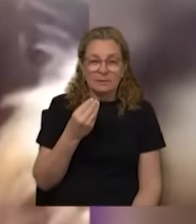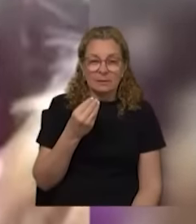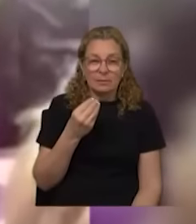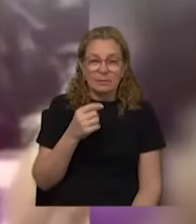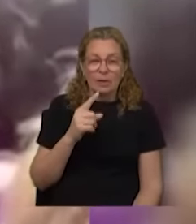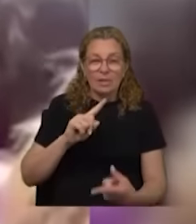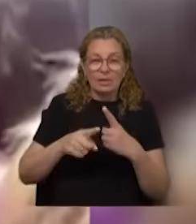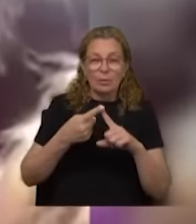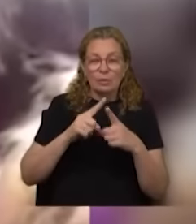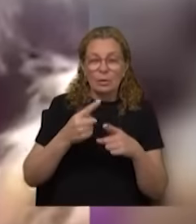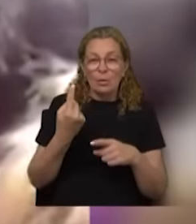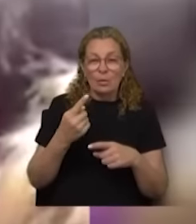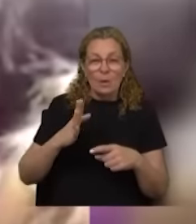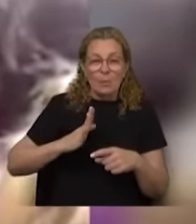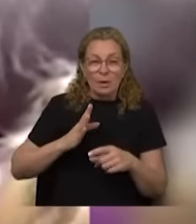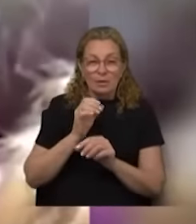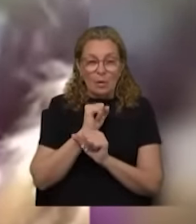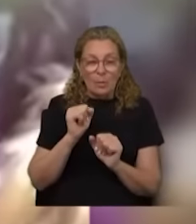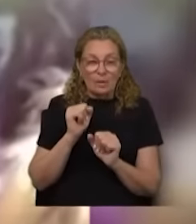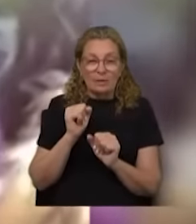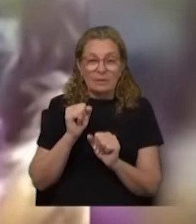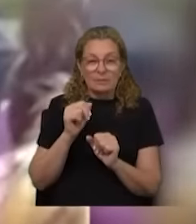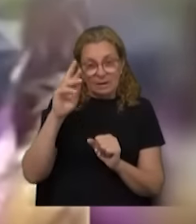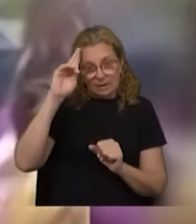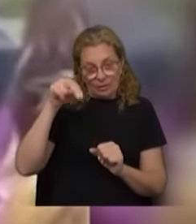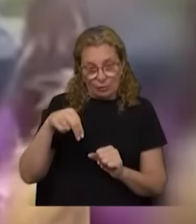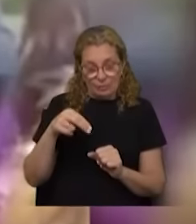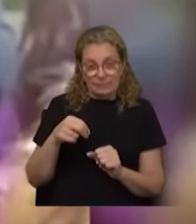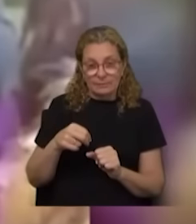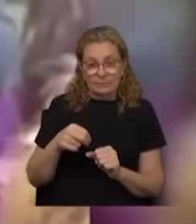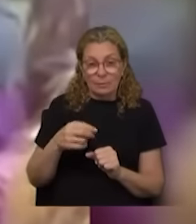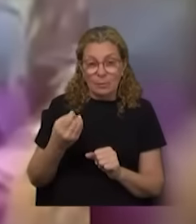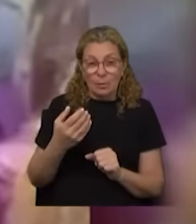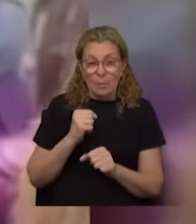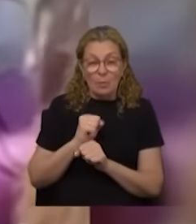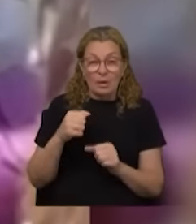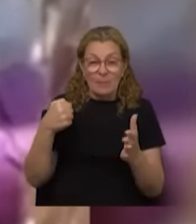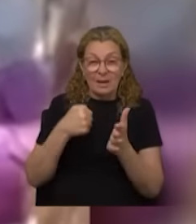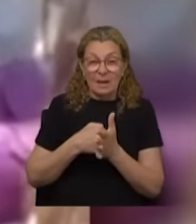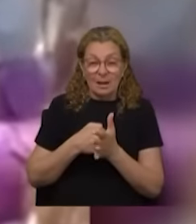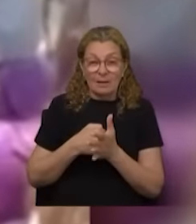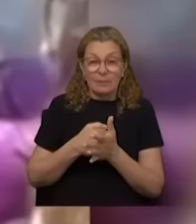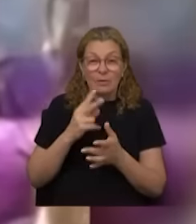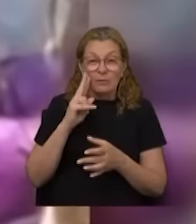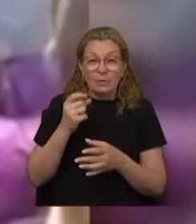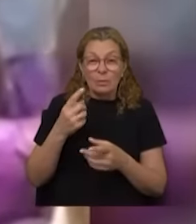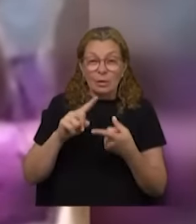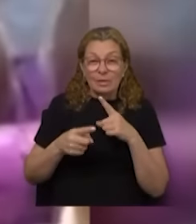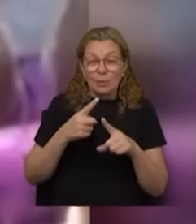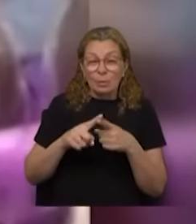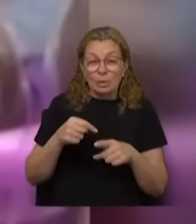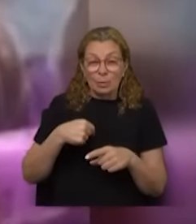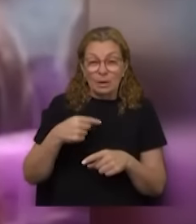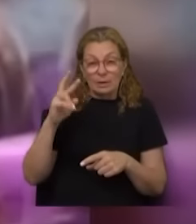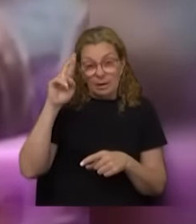discutir con una mujer y que no puedan tener razón pegar porque viste cuando discuten y uno tiene